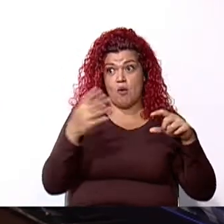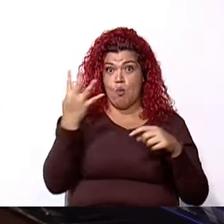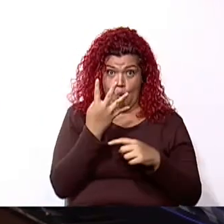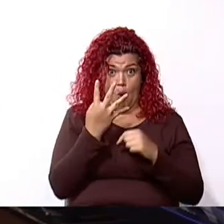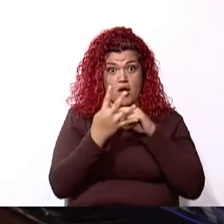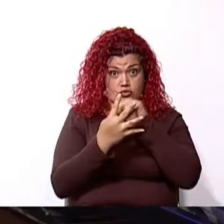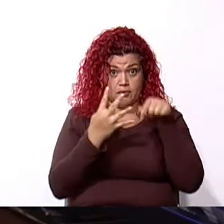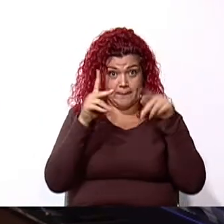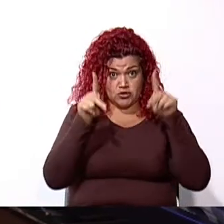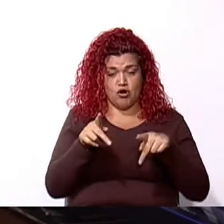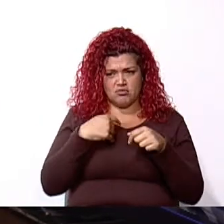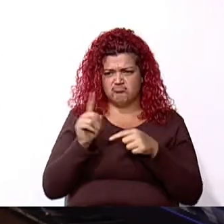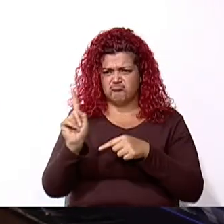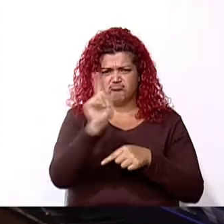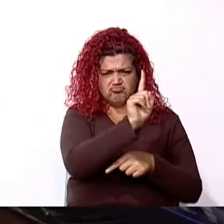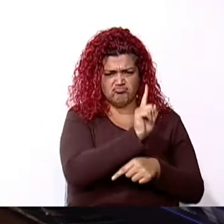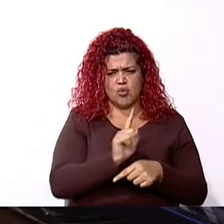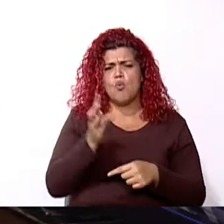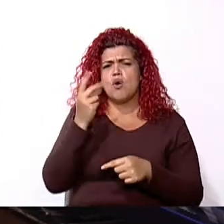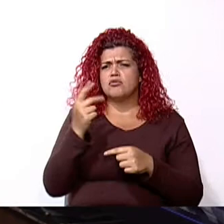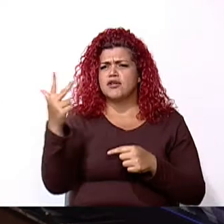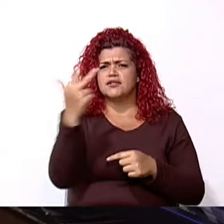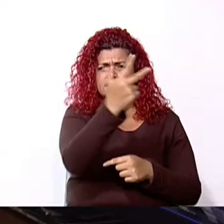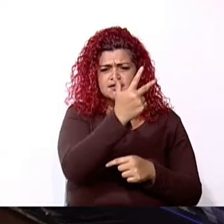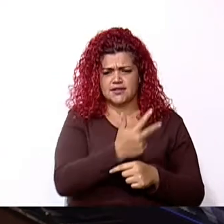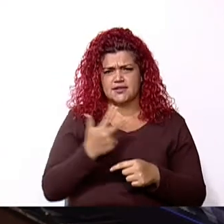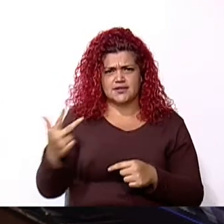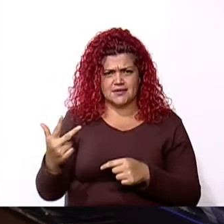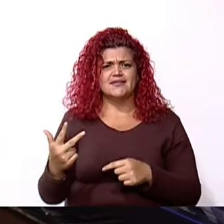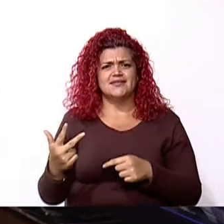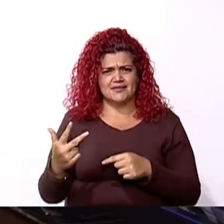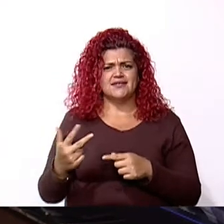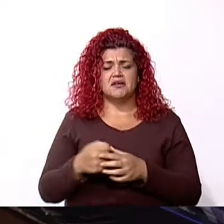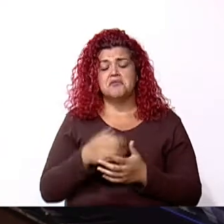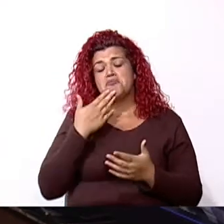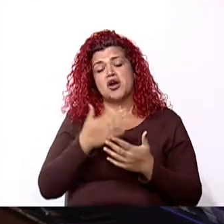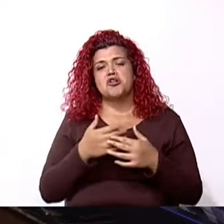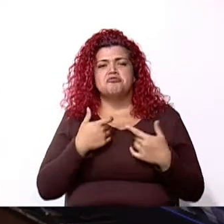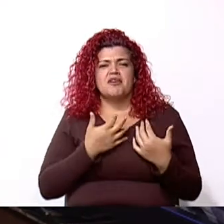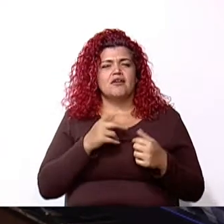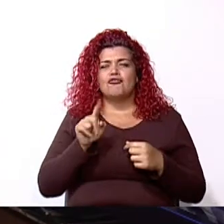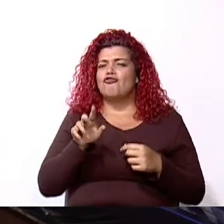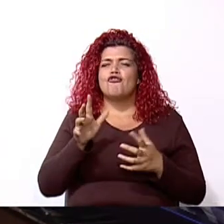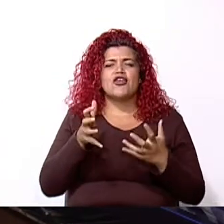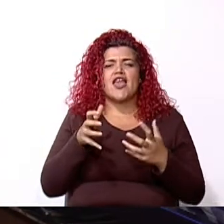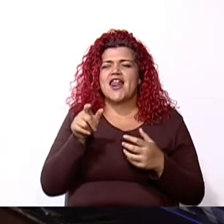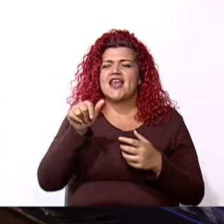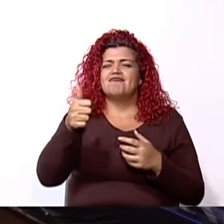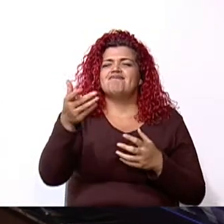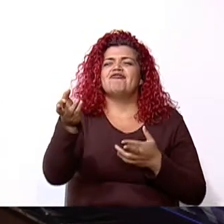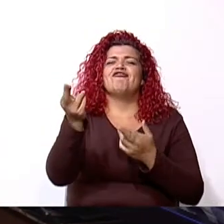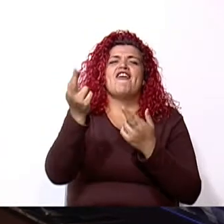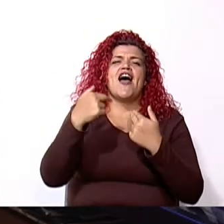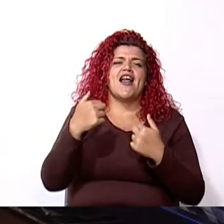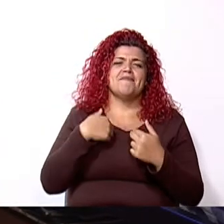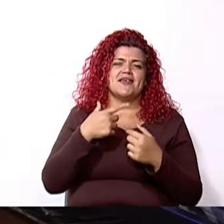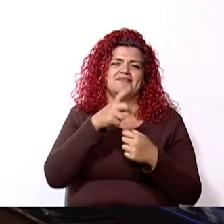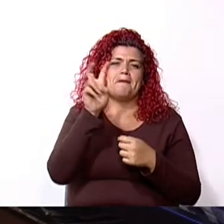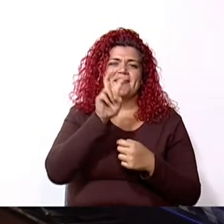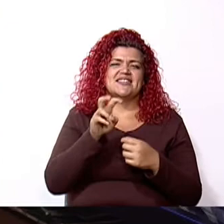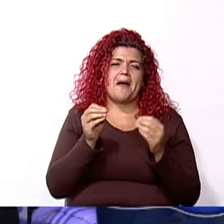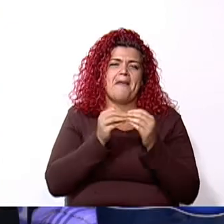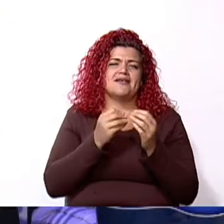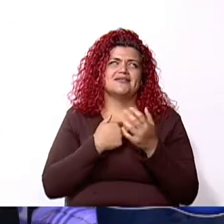cada uno de la familia le tienen que tocar 3 pedazos. Pero bueno, ojalá que alguno no quiera ese tercer pedazo para que me toque entonces un pedazo extra